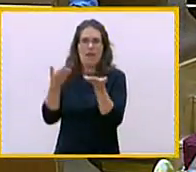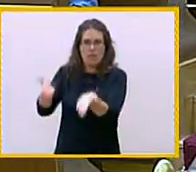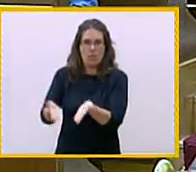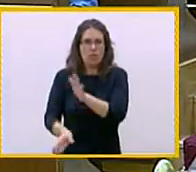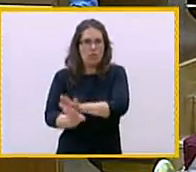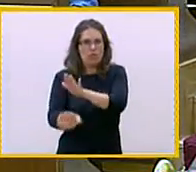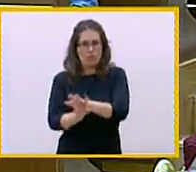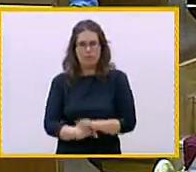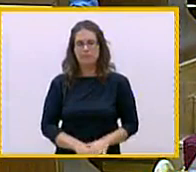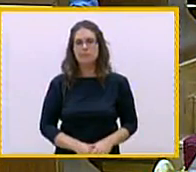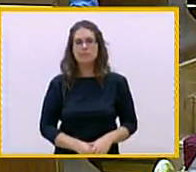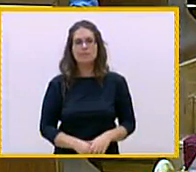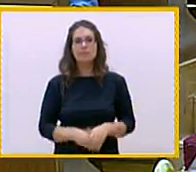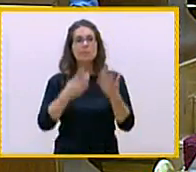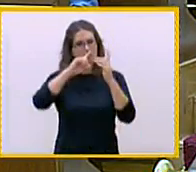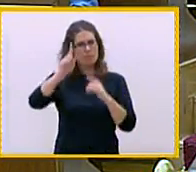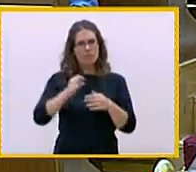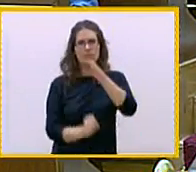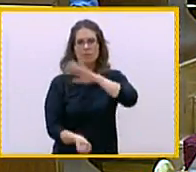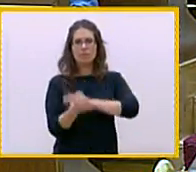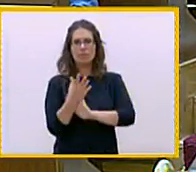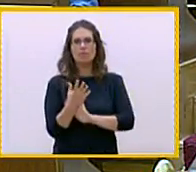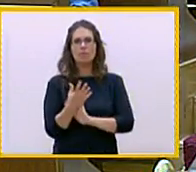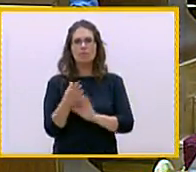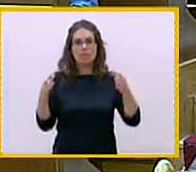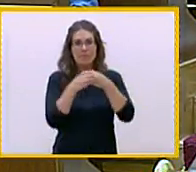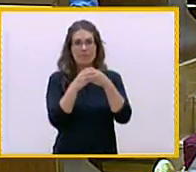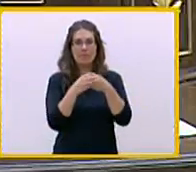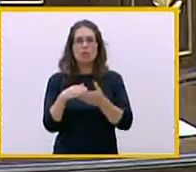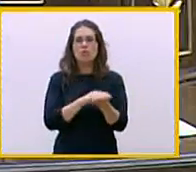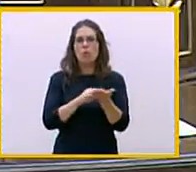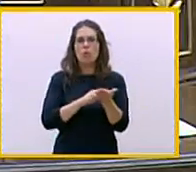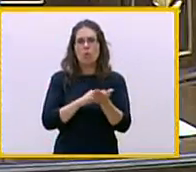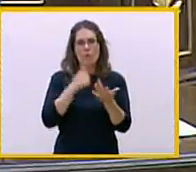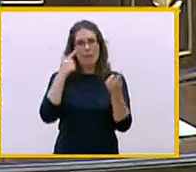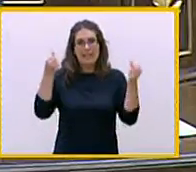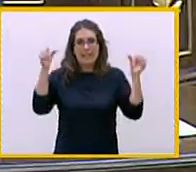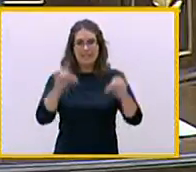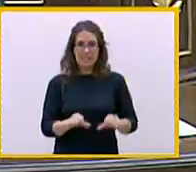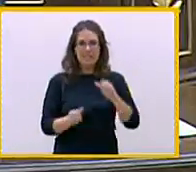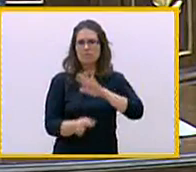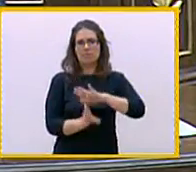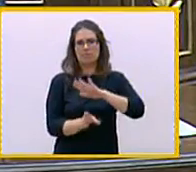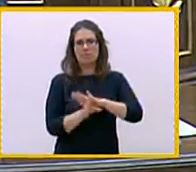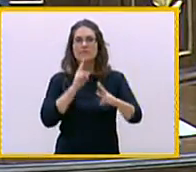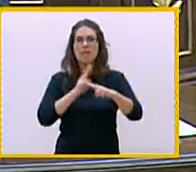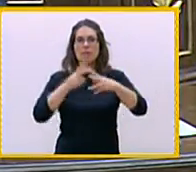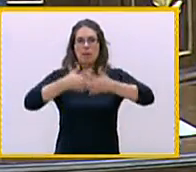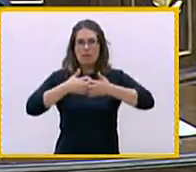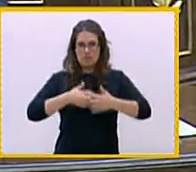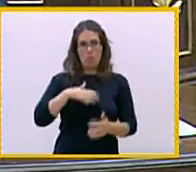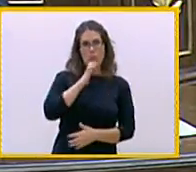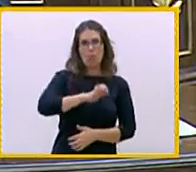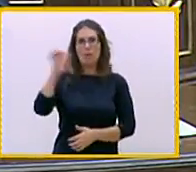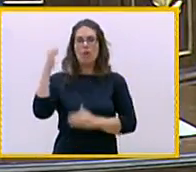Además, hemos creado un mecanismo de resolución de crisis de carácter permanente, el Mecanismo Europeo de Estabilidad. Ese mecanismo